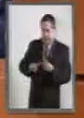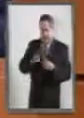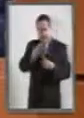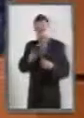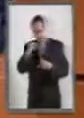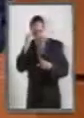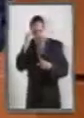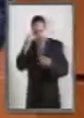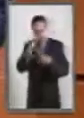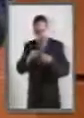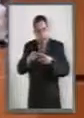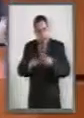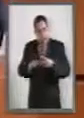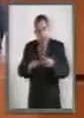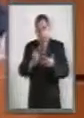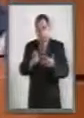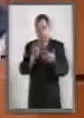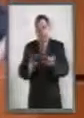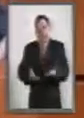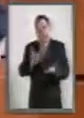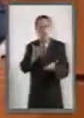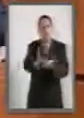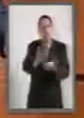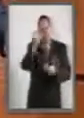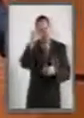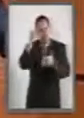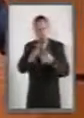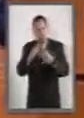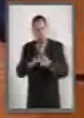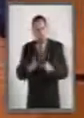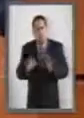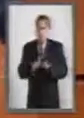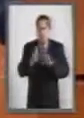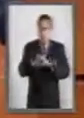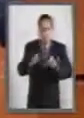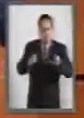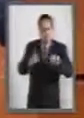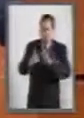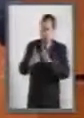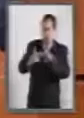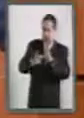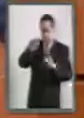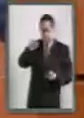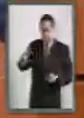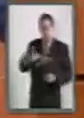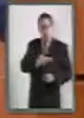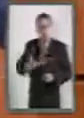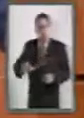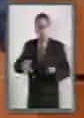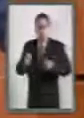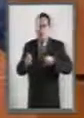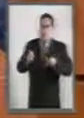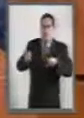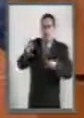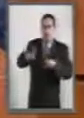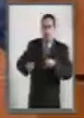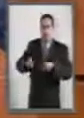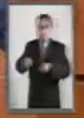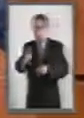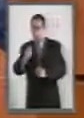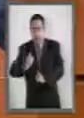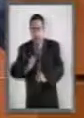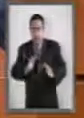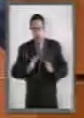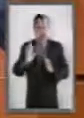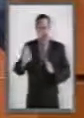ideas, esta iniciativa plantea regular la facultad del Ejecutivo Federal de desplegar Fuerzas Armadas para